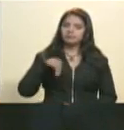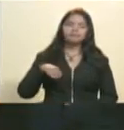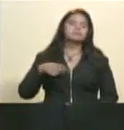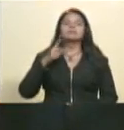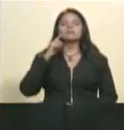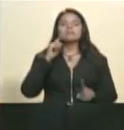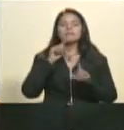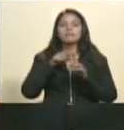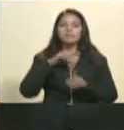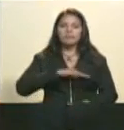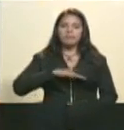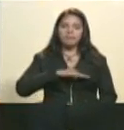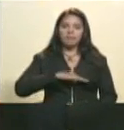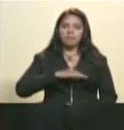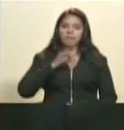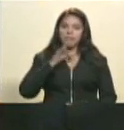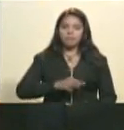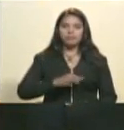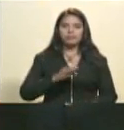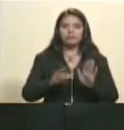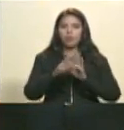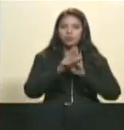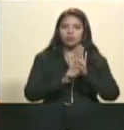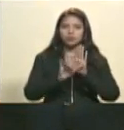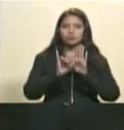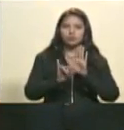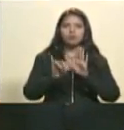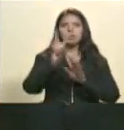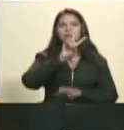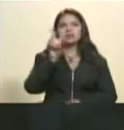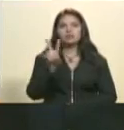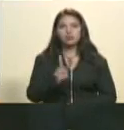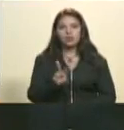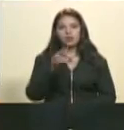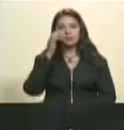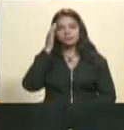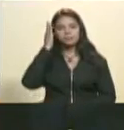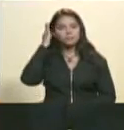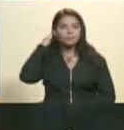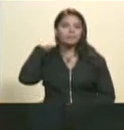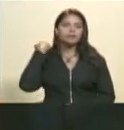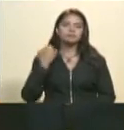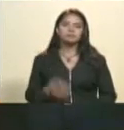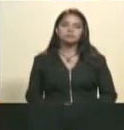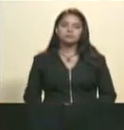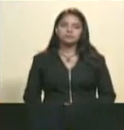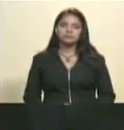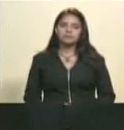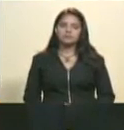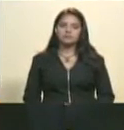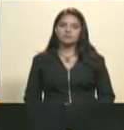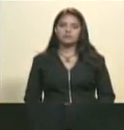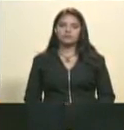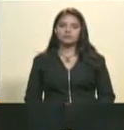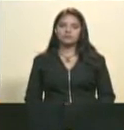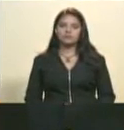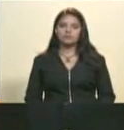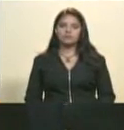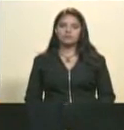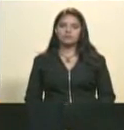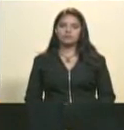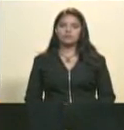misión consagrada en la Constitución de la República Bolivariana de Venezuela, que no es otra cosa